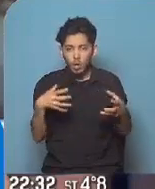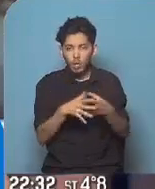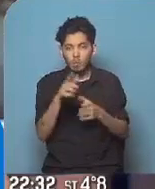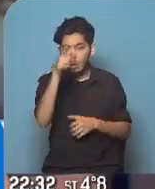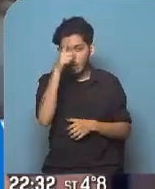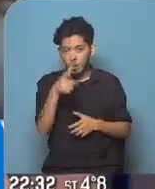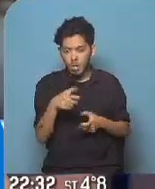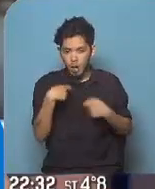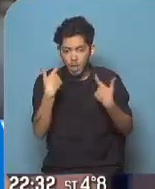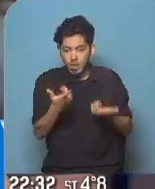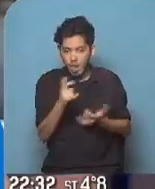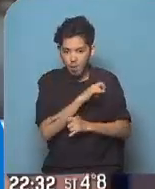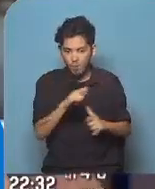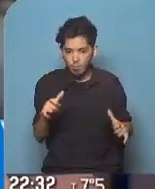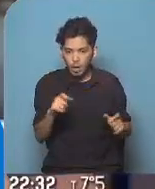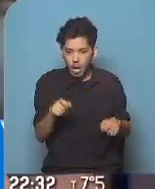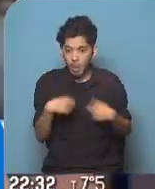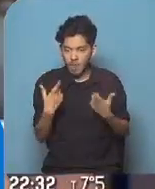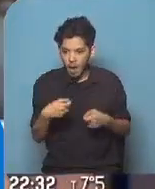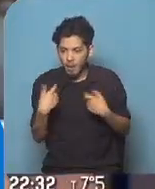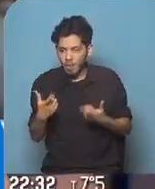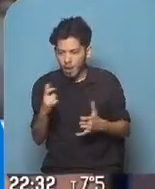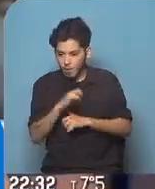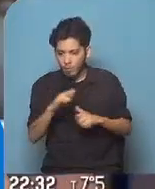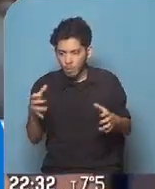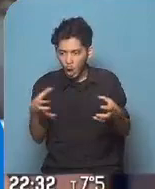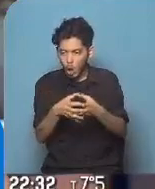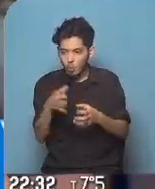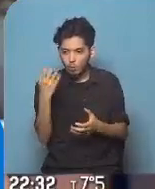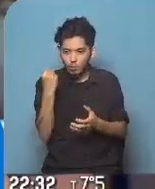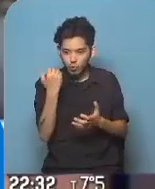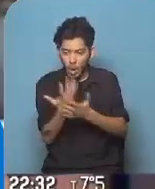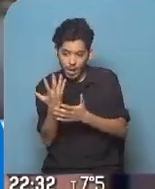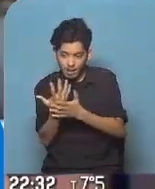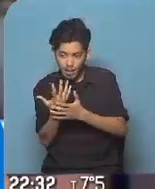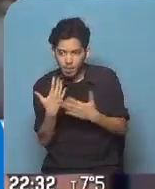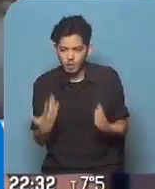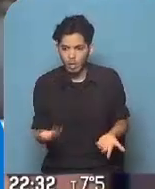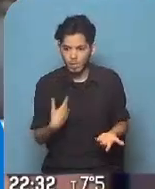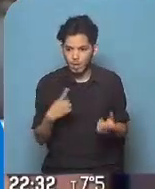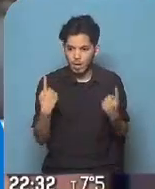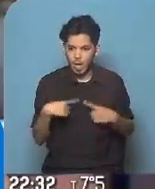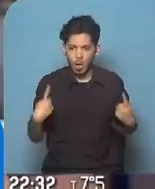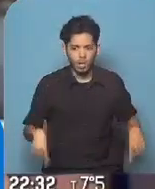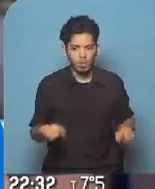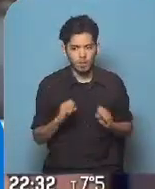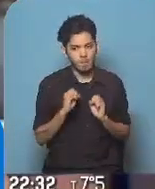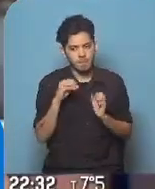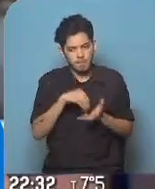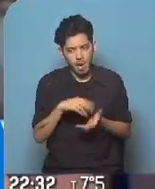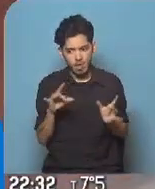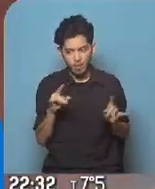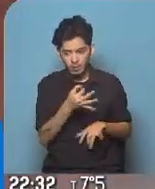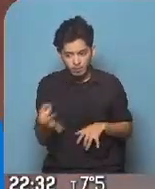policía le dieron información, le están dando información a los grupos de ultraderecha, con lo cual la cosa está bastante más complicada,